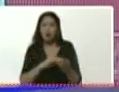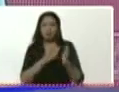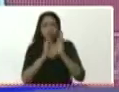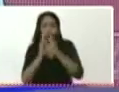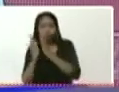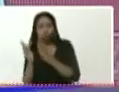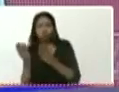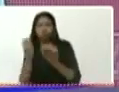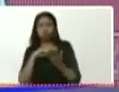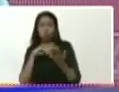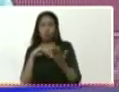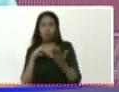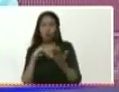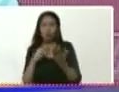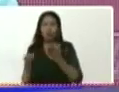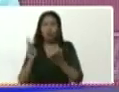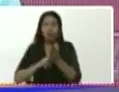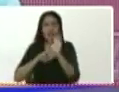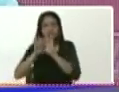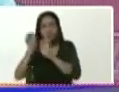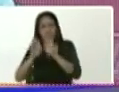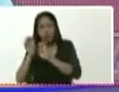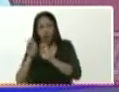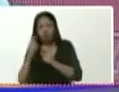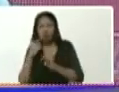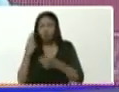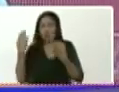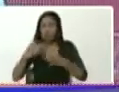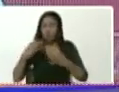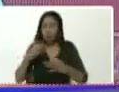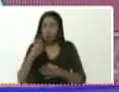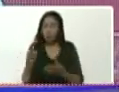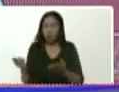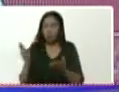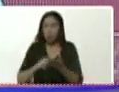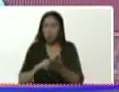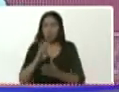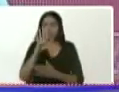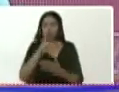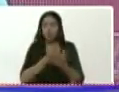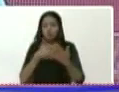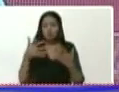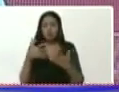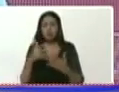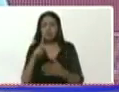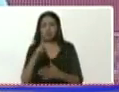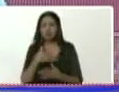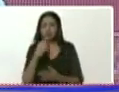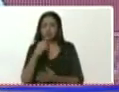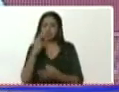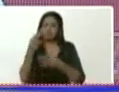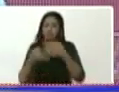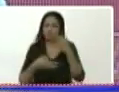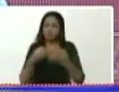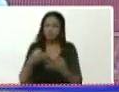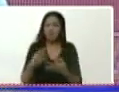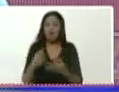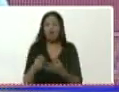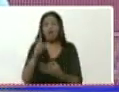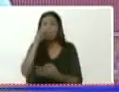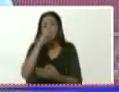reorganizando, se está reevaluando y estoy seguro que vamos a pasar los 5 millones. Quiere decir que para el